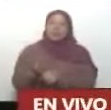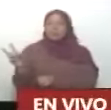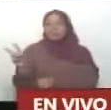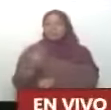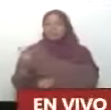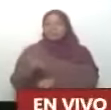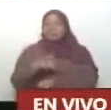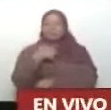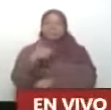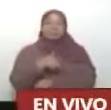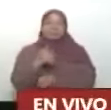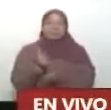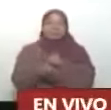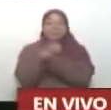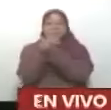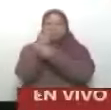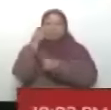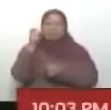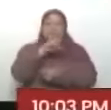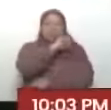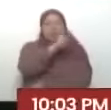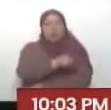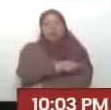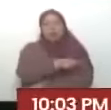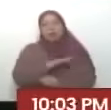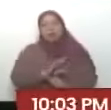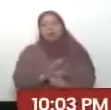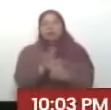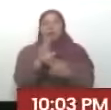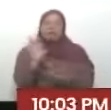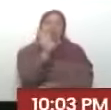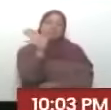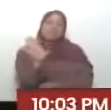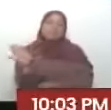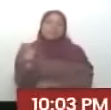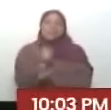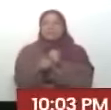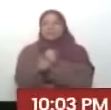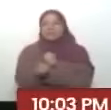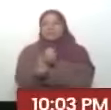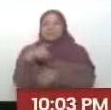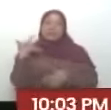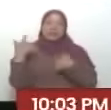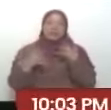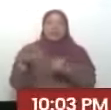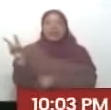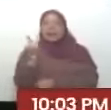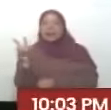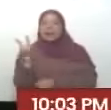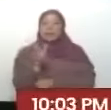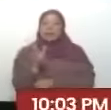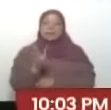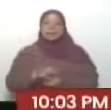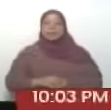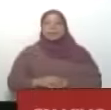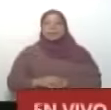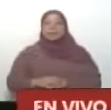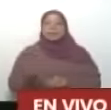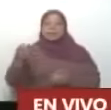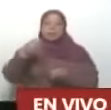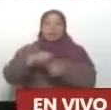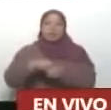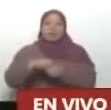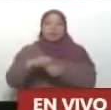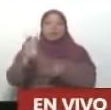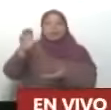mi inspiración, eres mi fortaleza, eres mi gran amor, eres Venezuela. Donde nace el